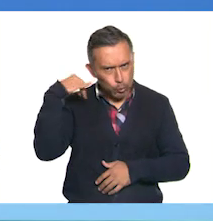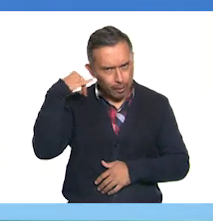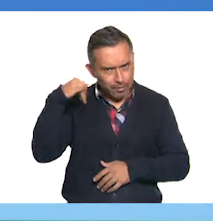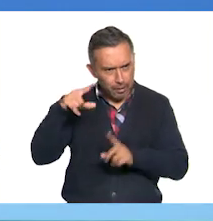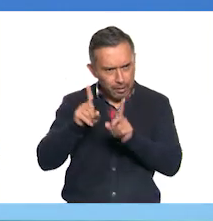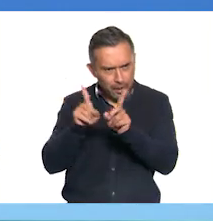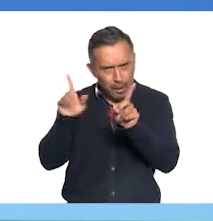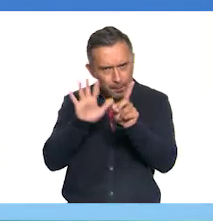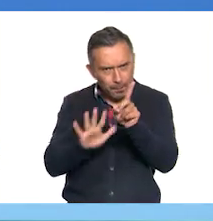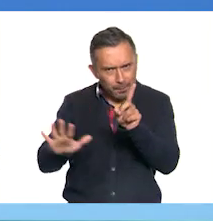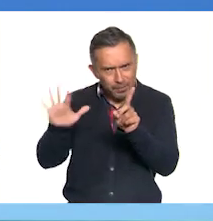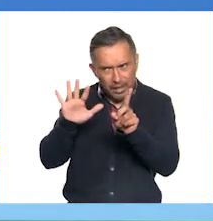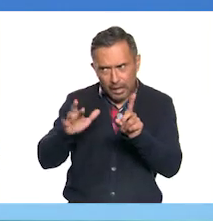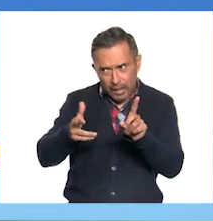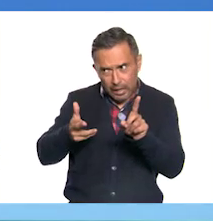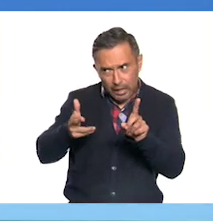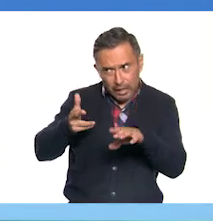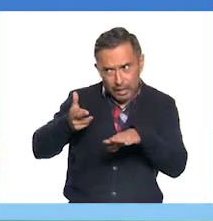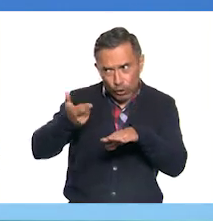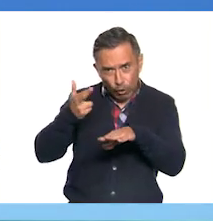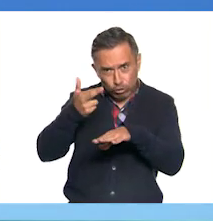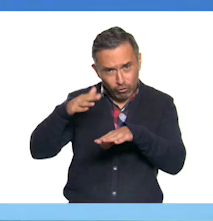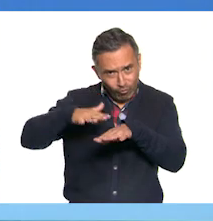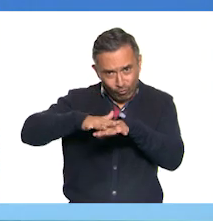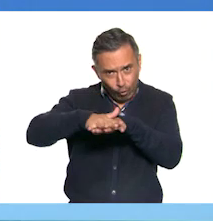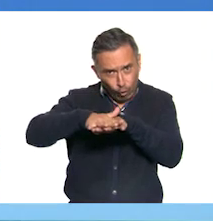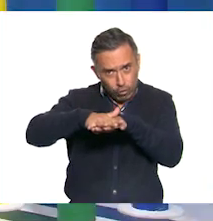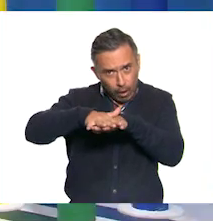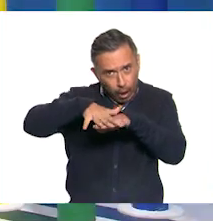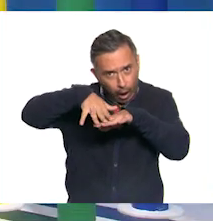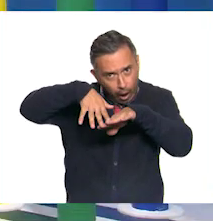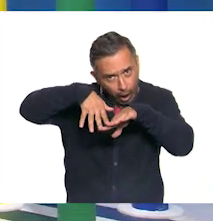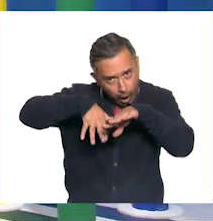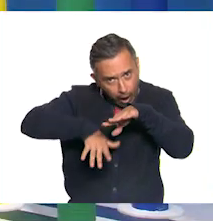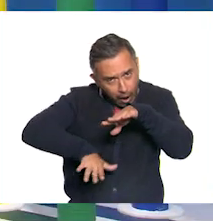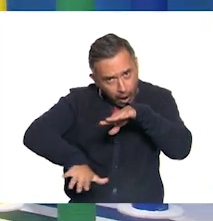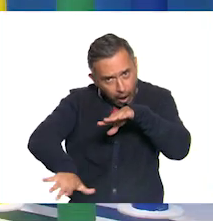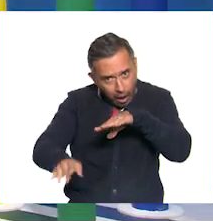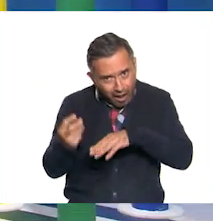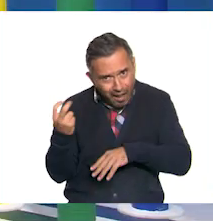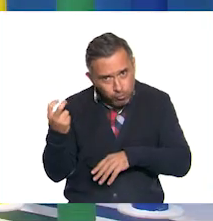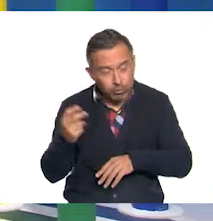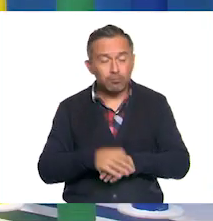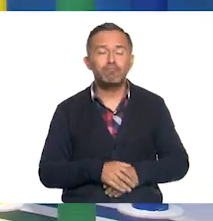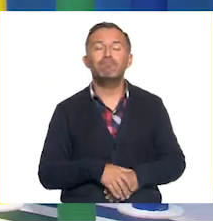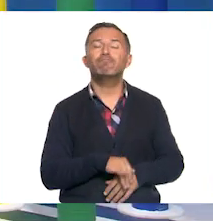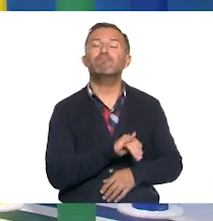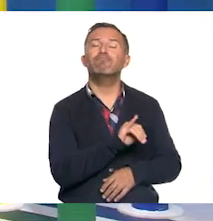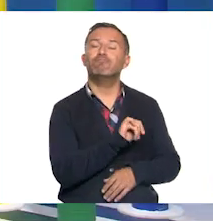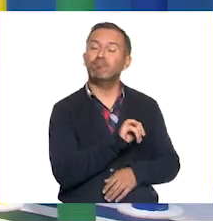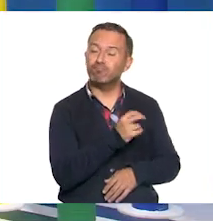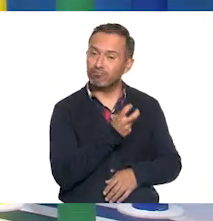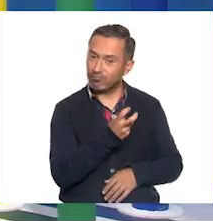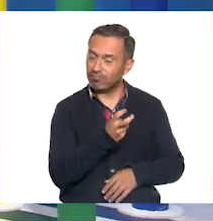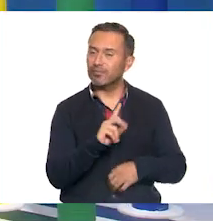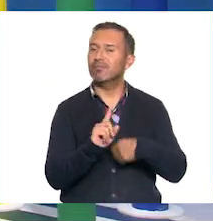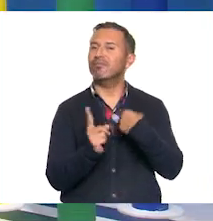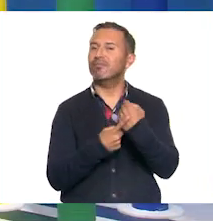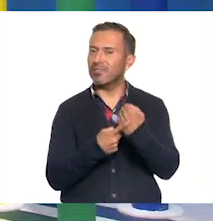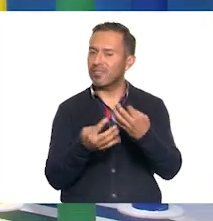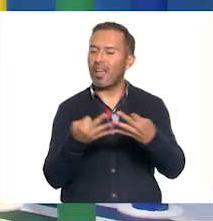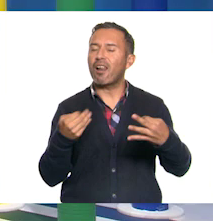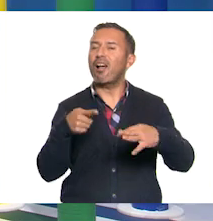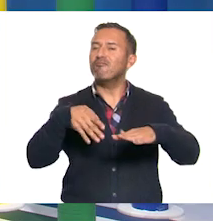Yucatán están por debajo de la tierra? Algo así. Además, que hay